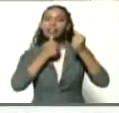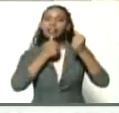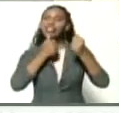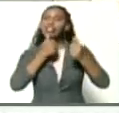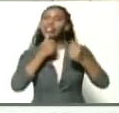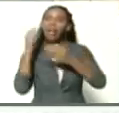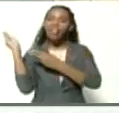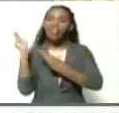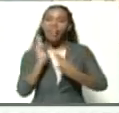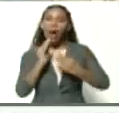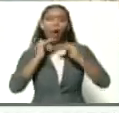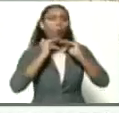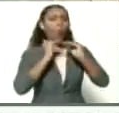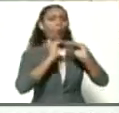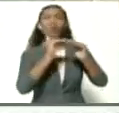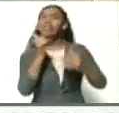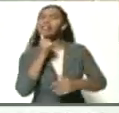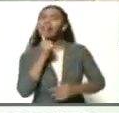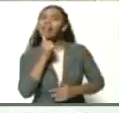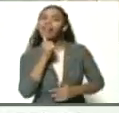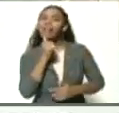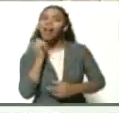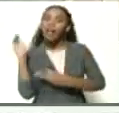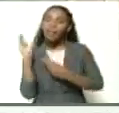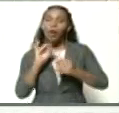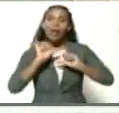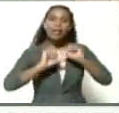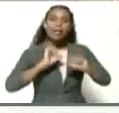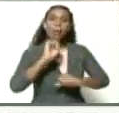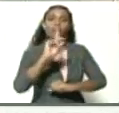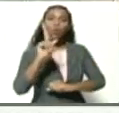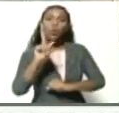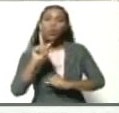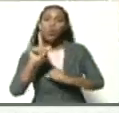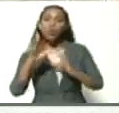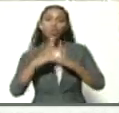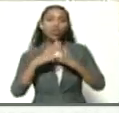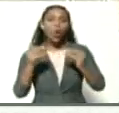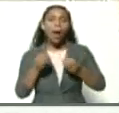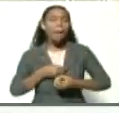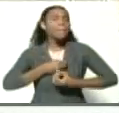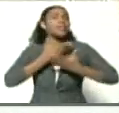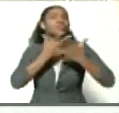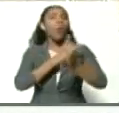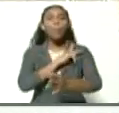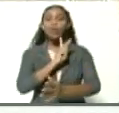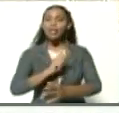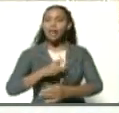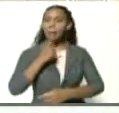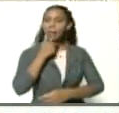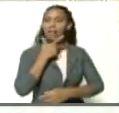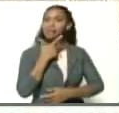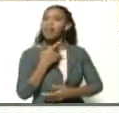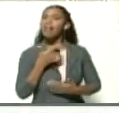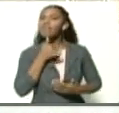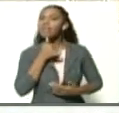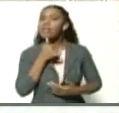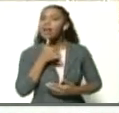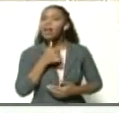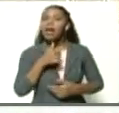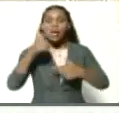¿Quién trajo la llaneridad al siglo XXI con toda su expresión de poesía y de belleza?